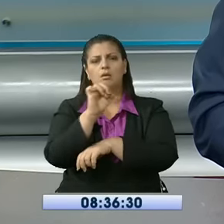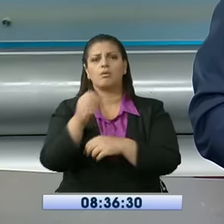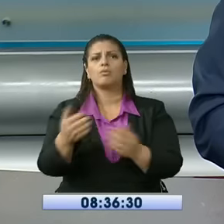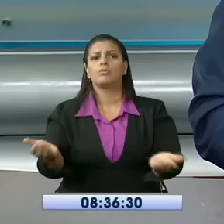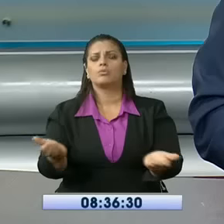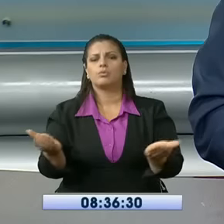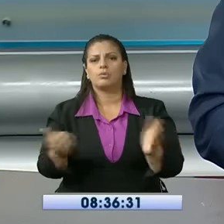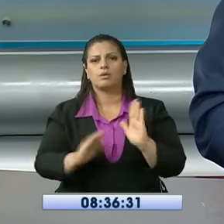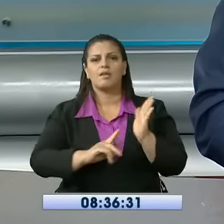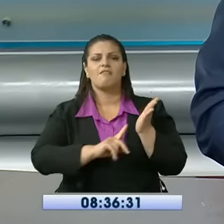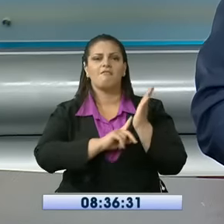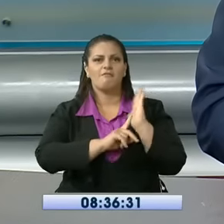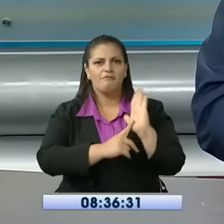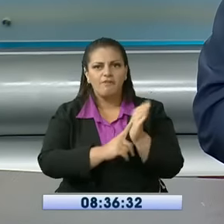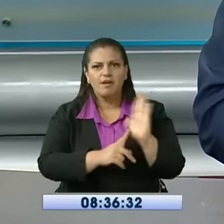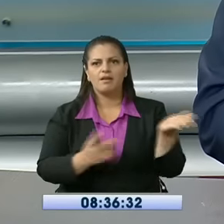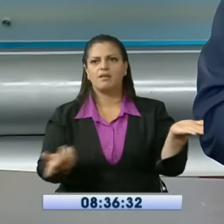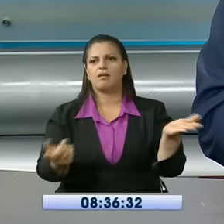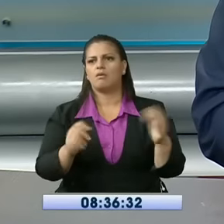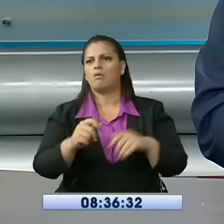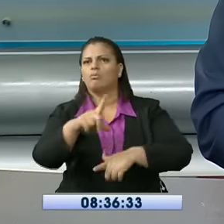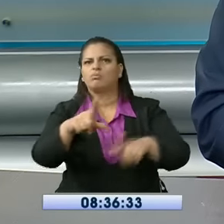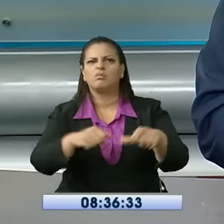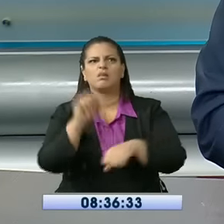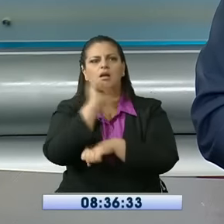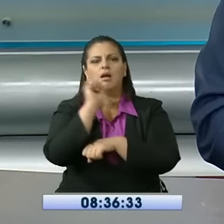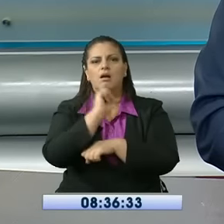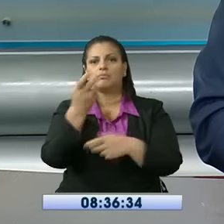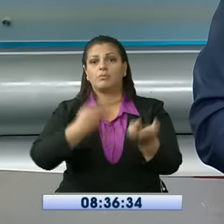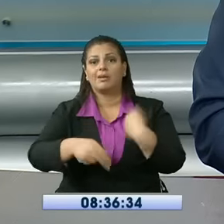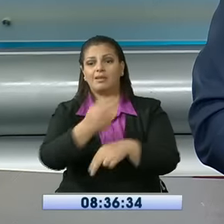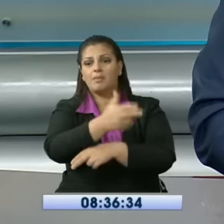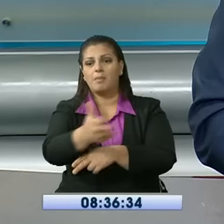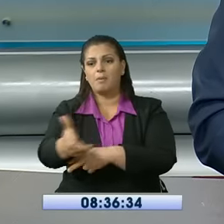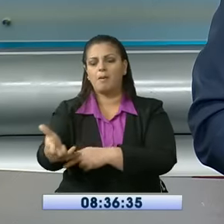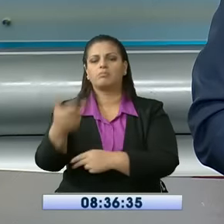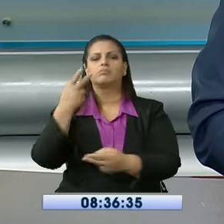y ferias en las que se comercializan automotores.